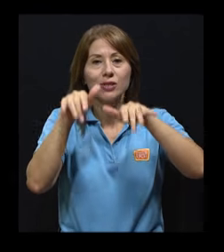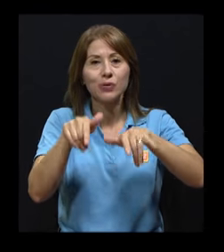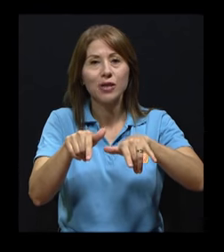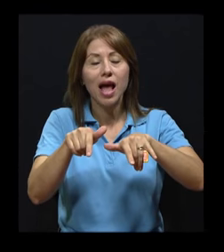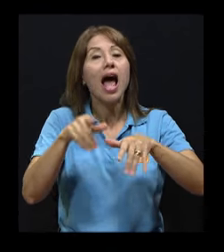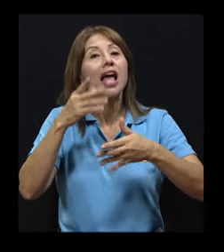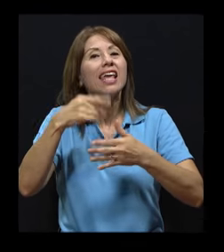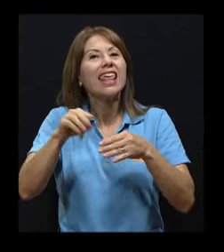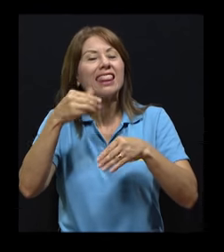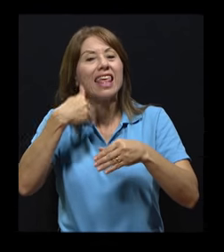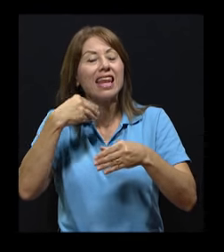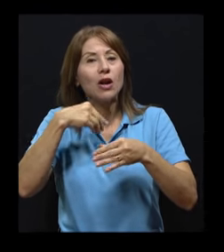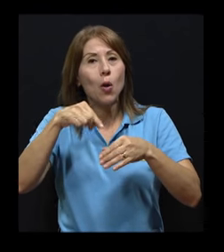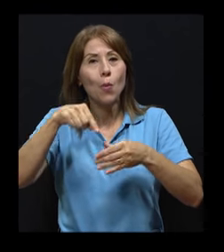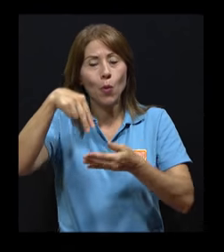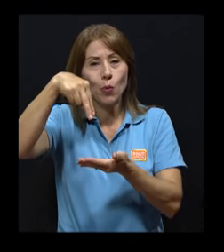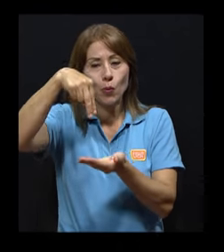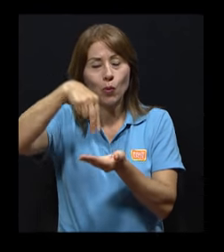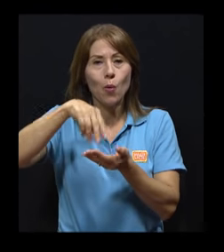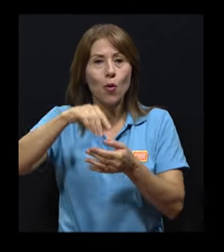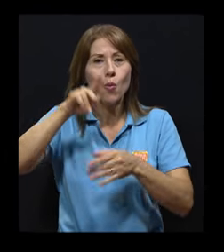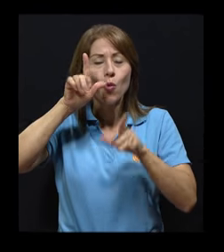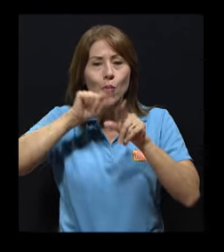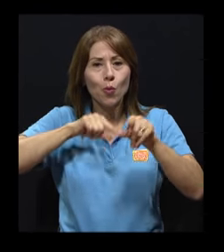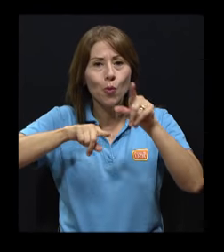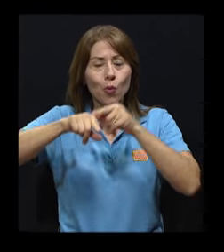suelen caminar por estanques de agua